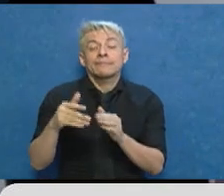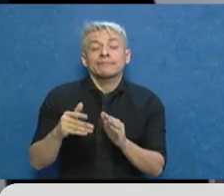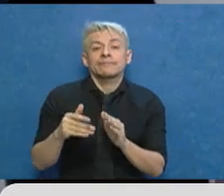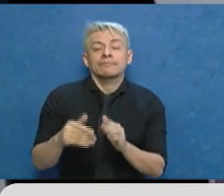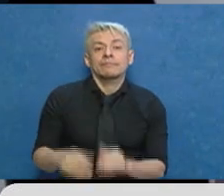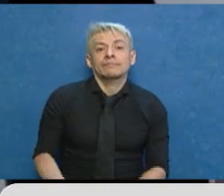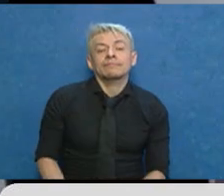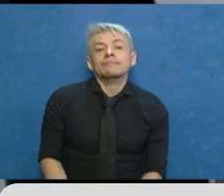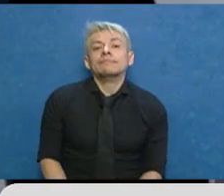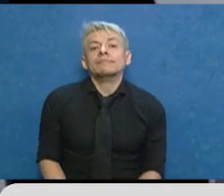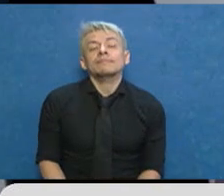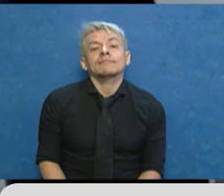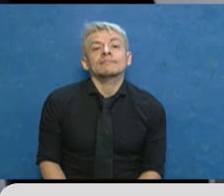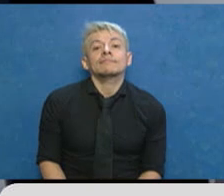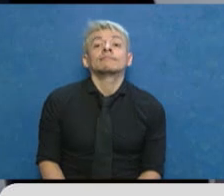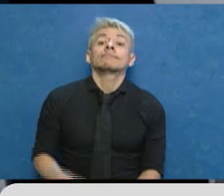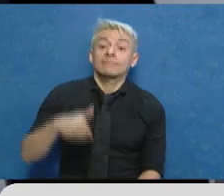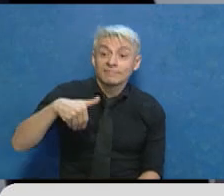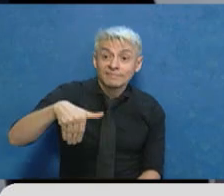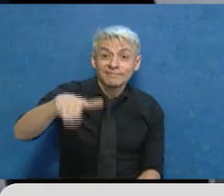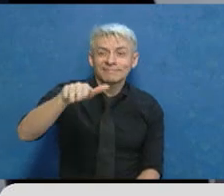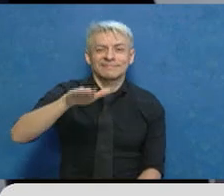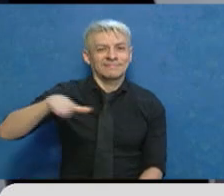vayamos al polo judicial